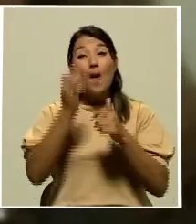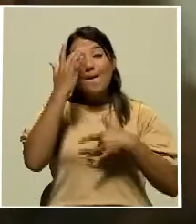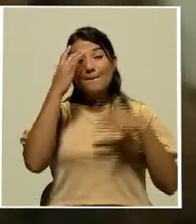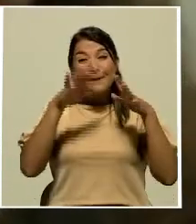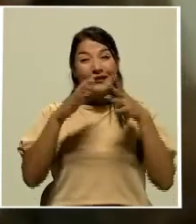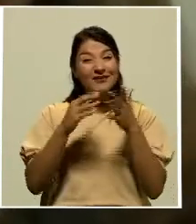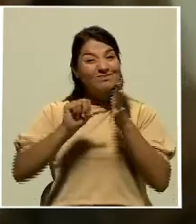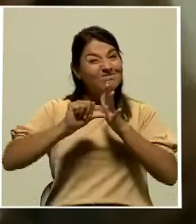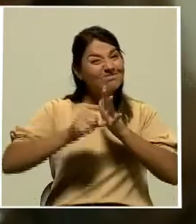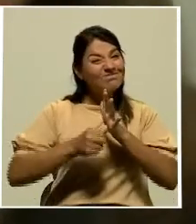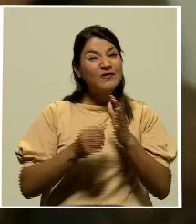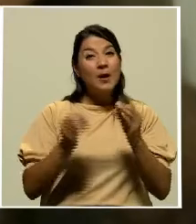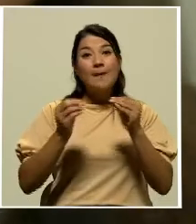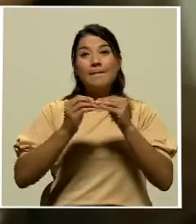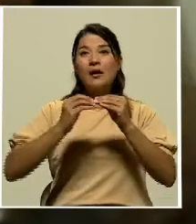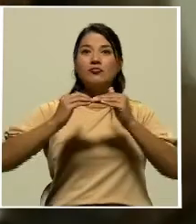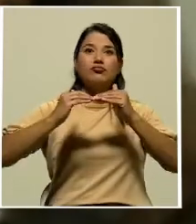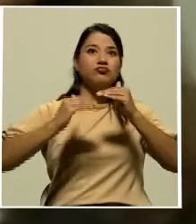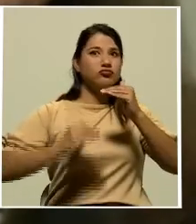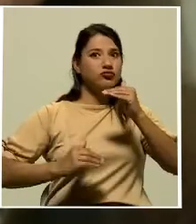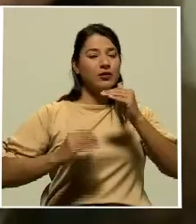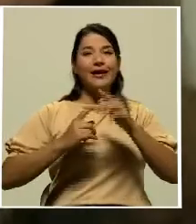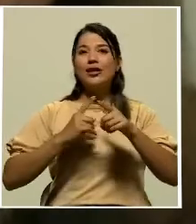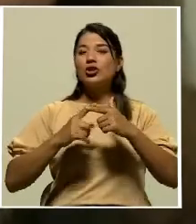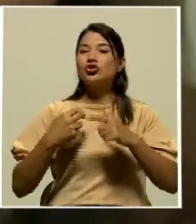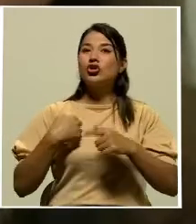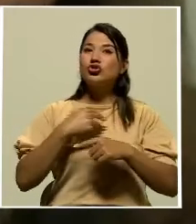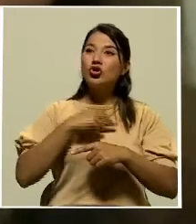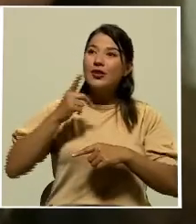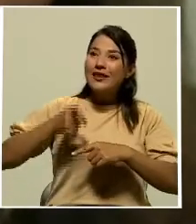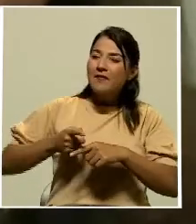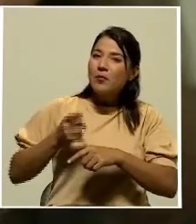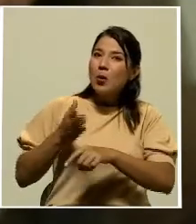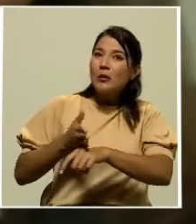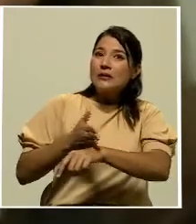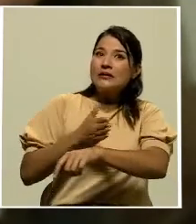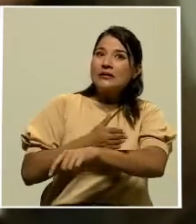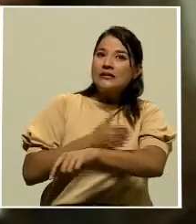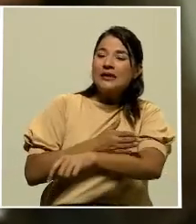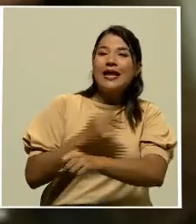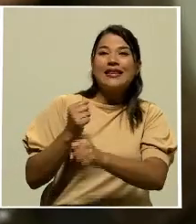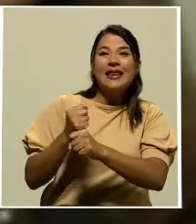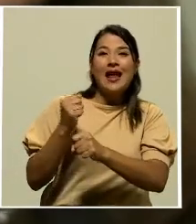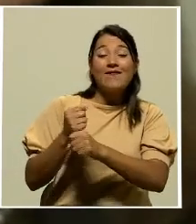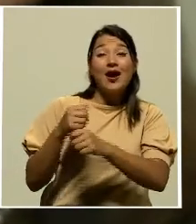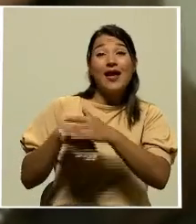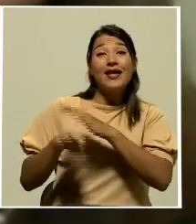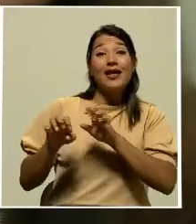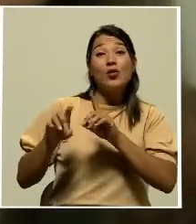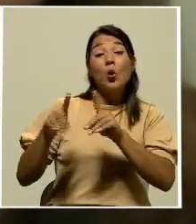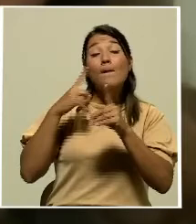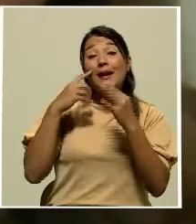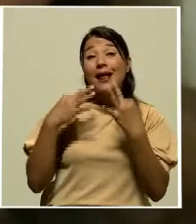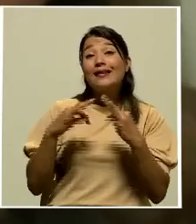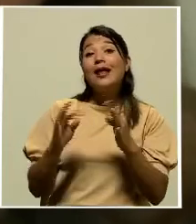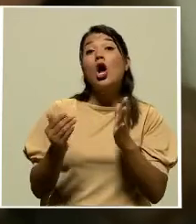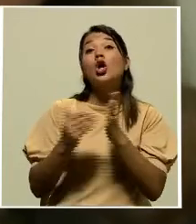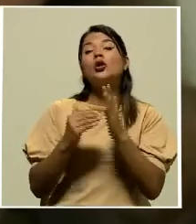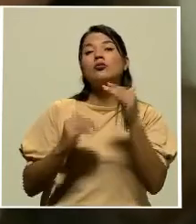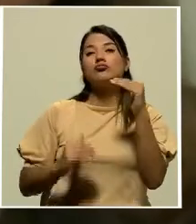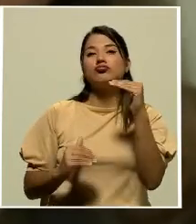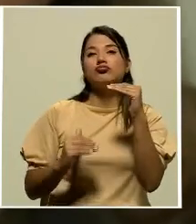que temos que correr, acelerar com o trabalho de educação para cerrar estas